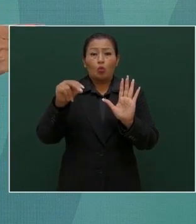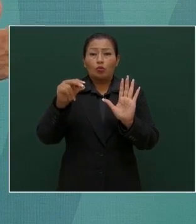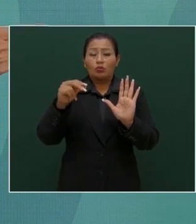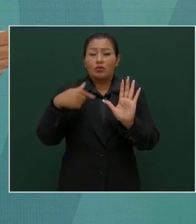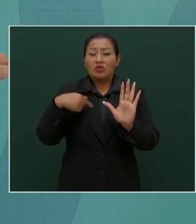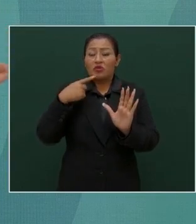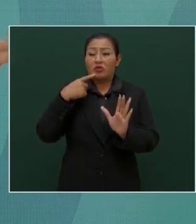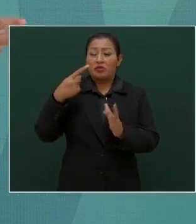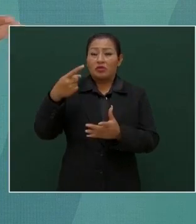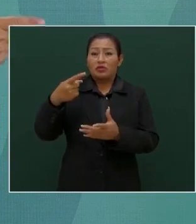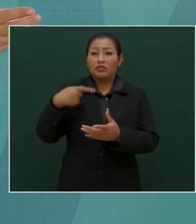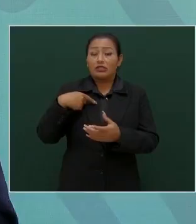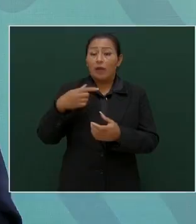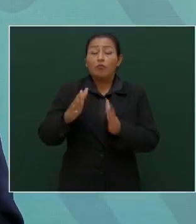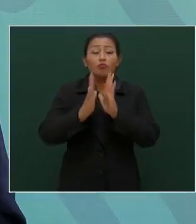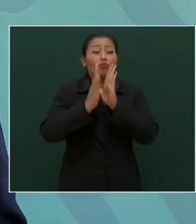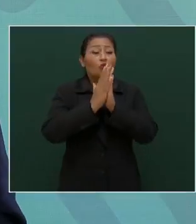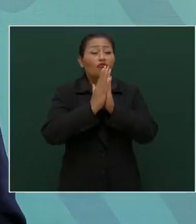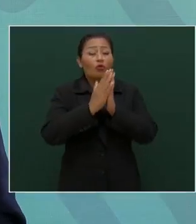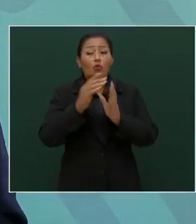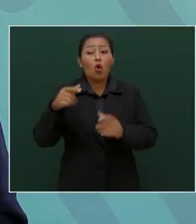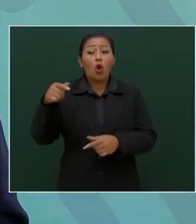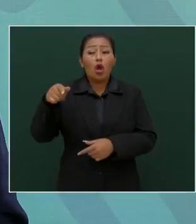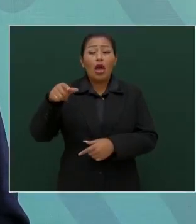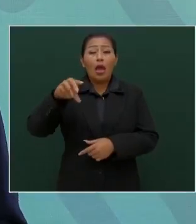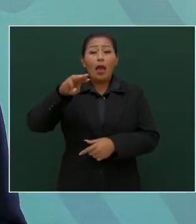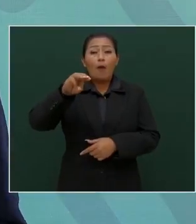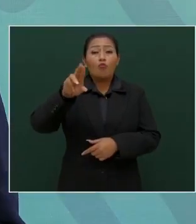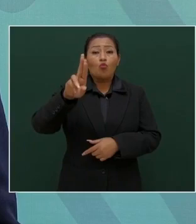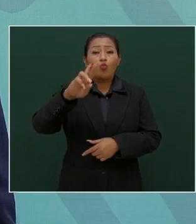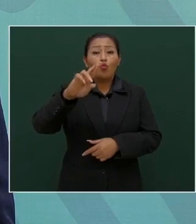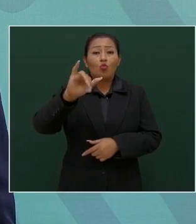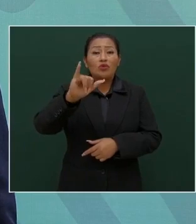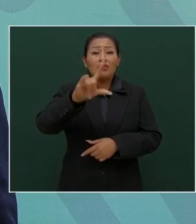se investigue al procurador Murillo Caram.